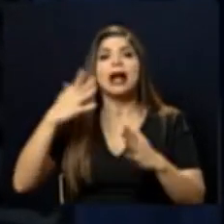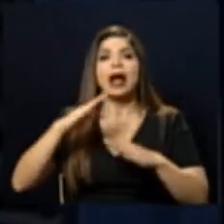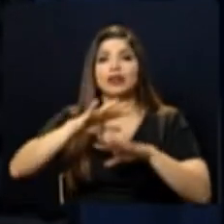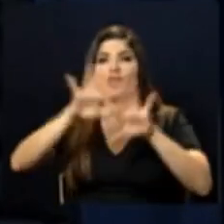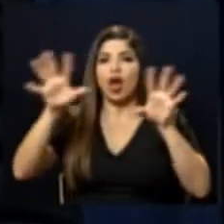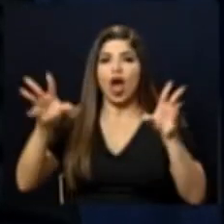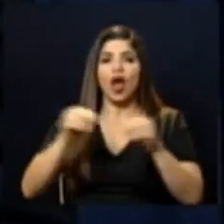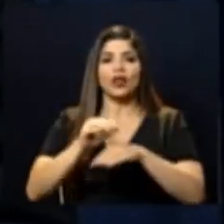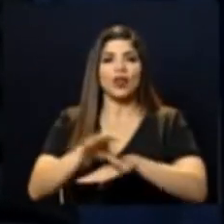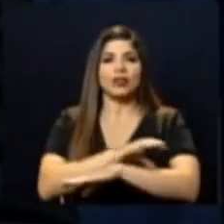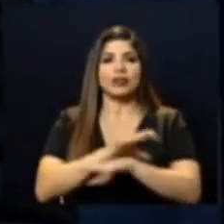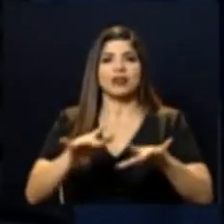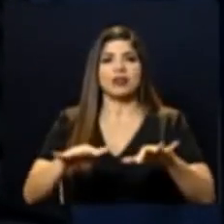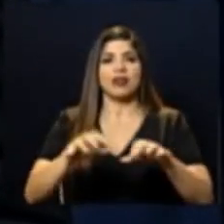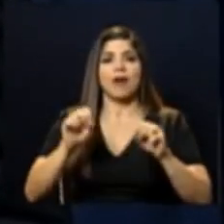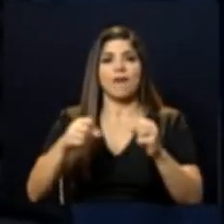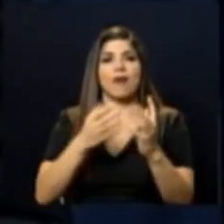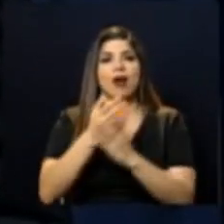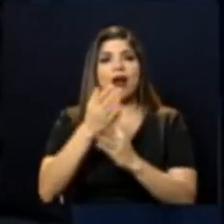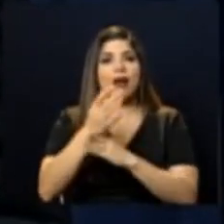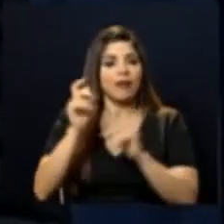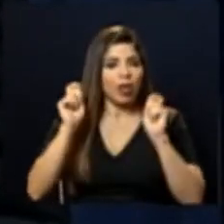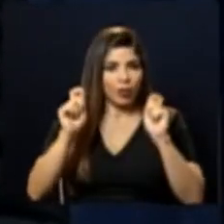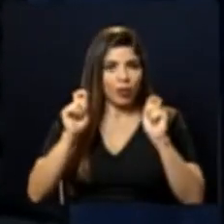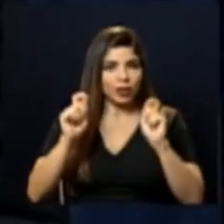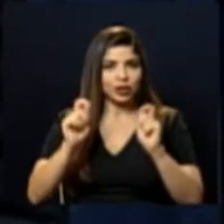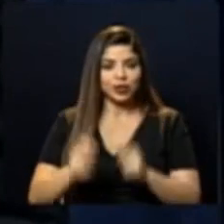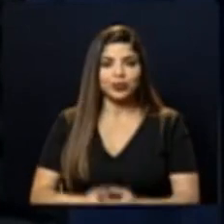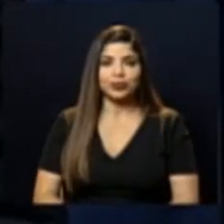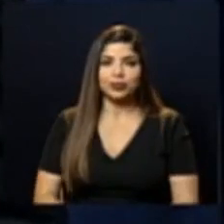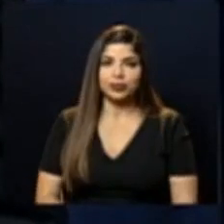digital para la educación.